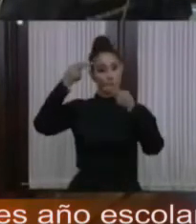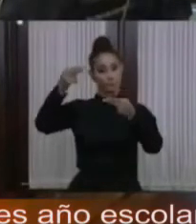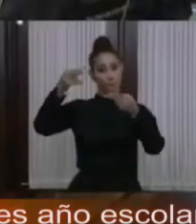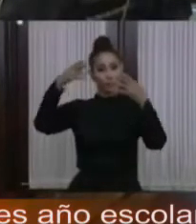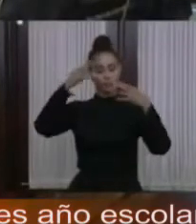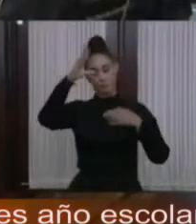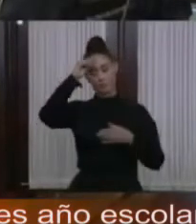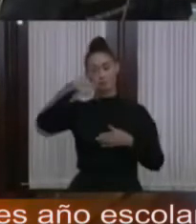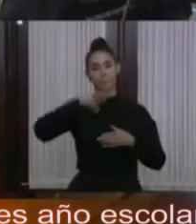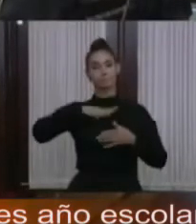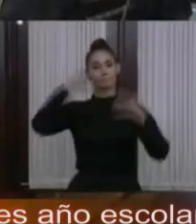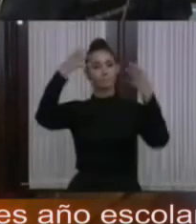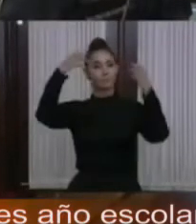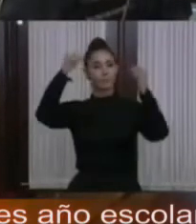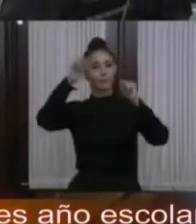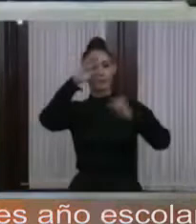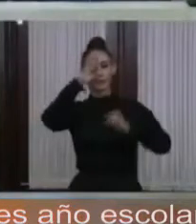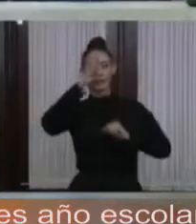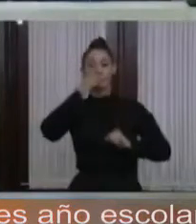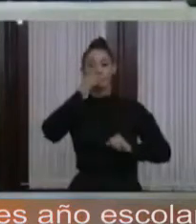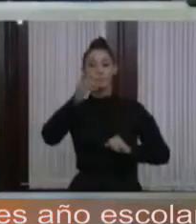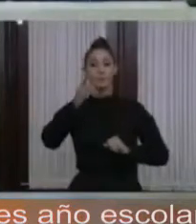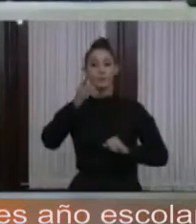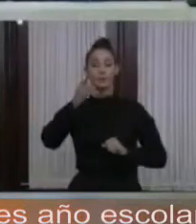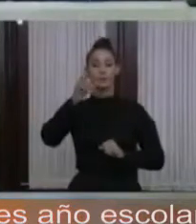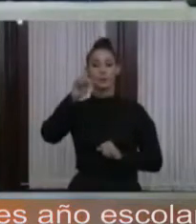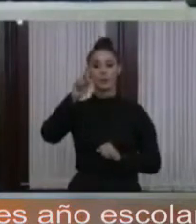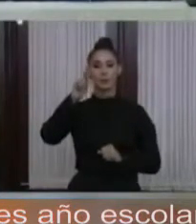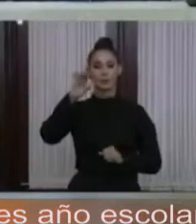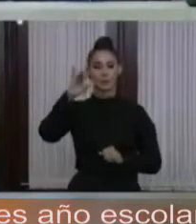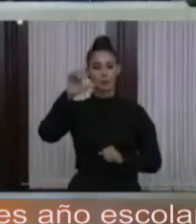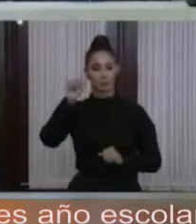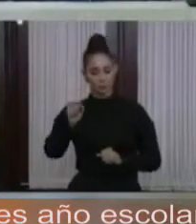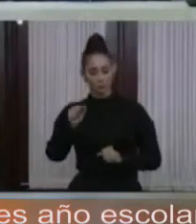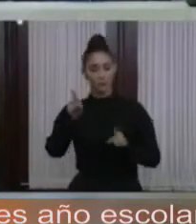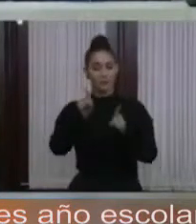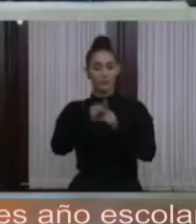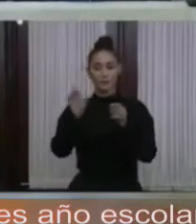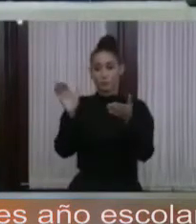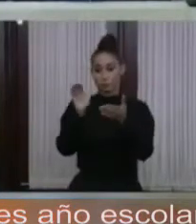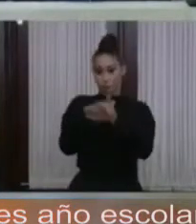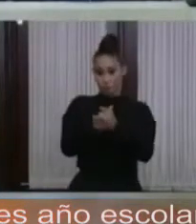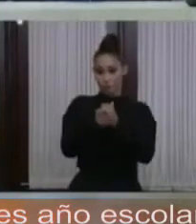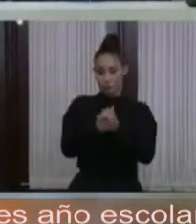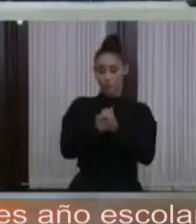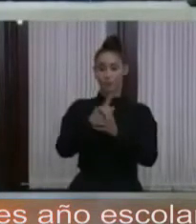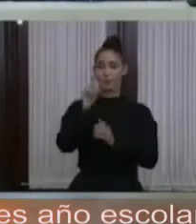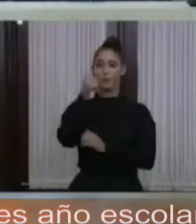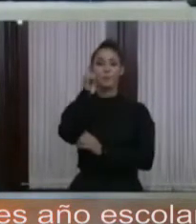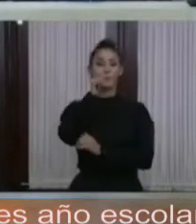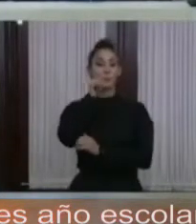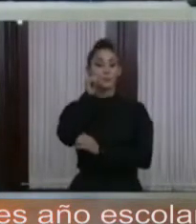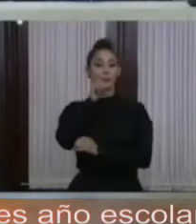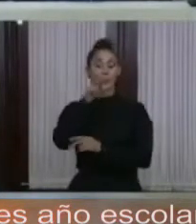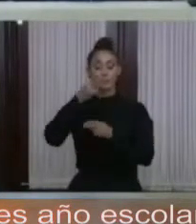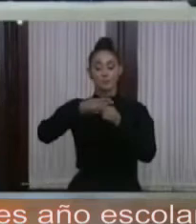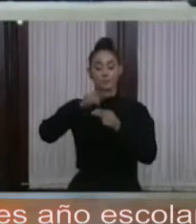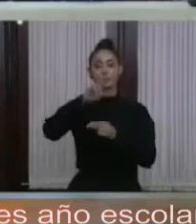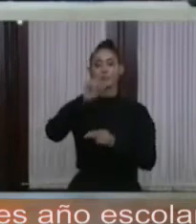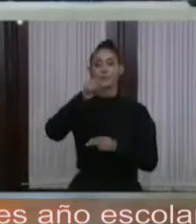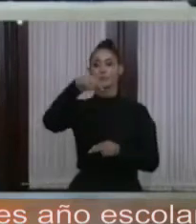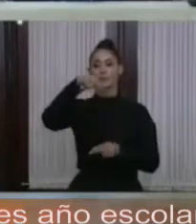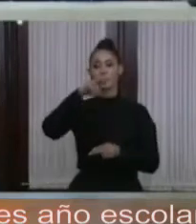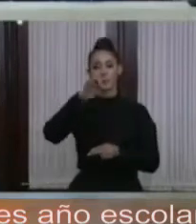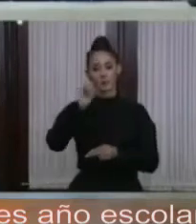computadoras laptops notebooks y conectividad el gobierno invertirá unos 27 mil millones de